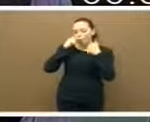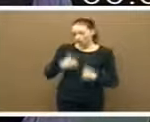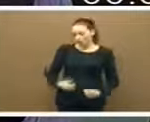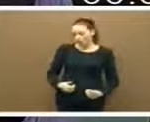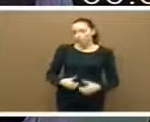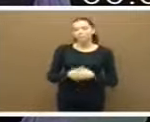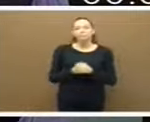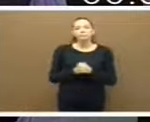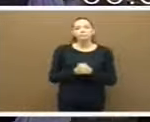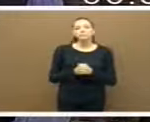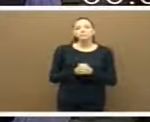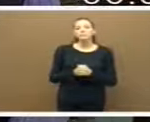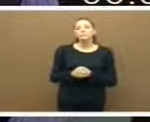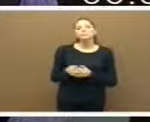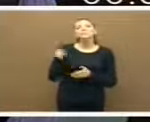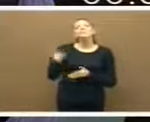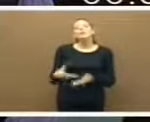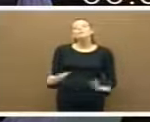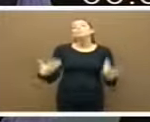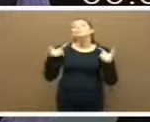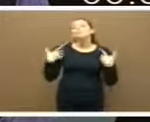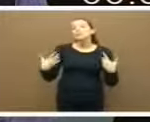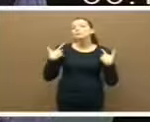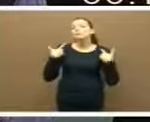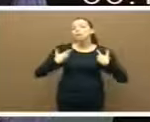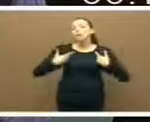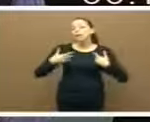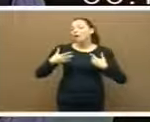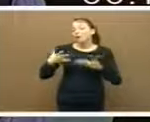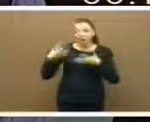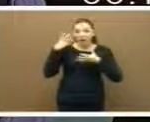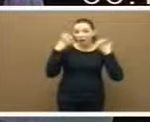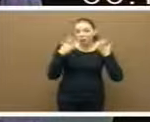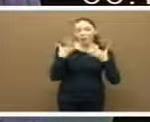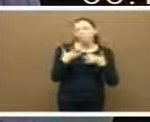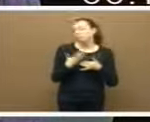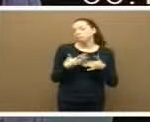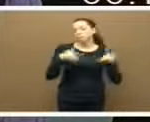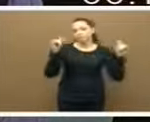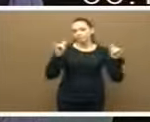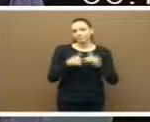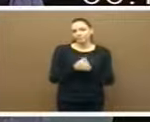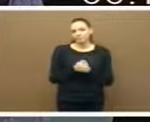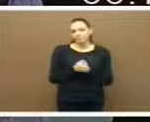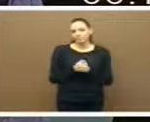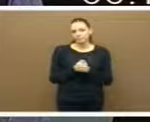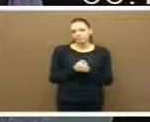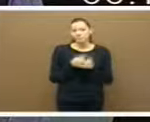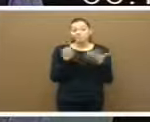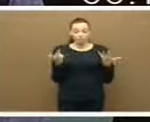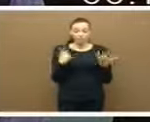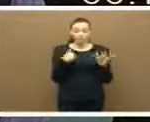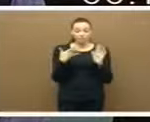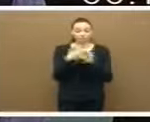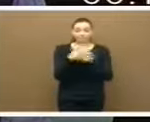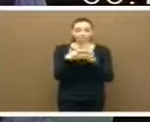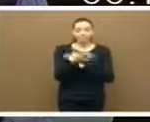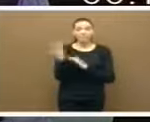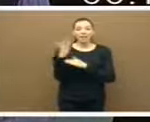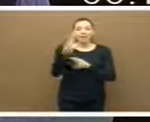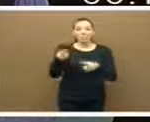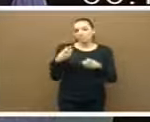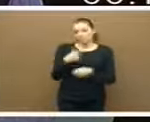ningún sufrimiento innecesario a ningún ser vivo de la tierra. Por lo tanto, le adelanto, señor diputado, que esas enmiendas,